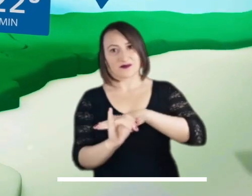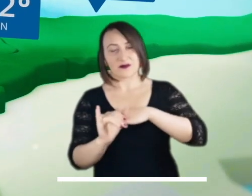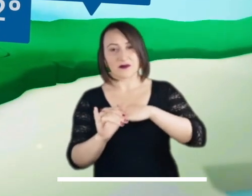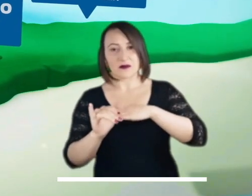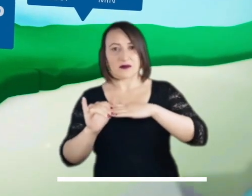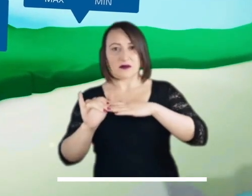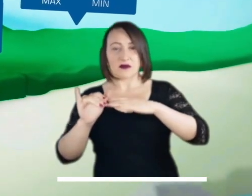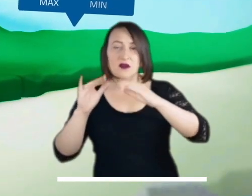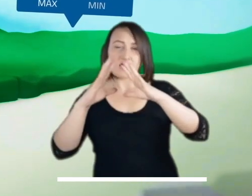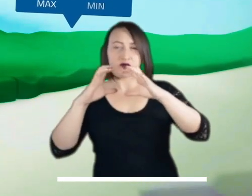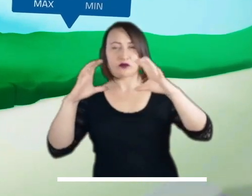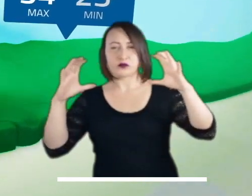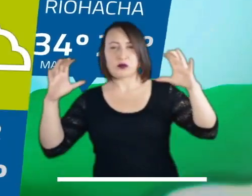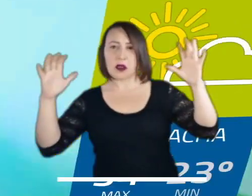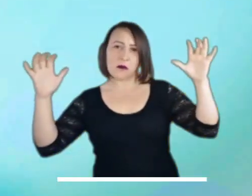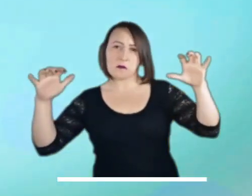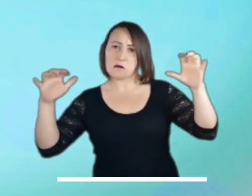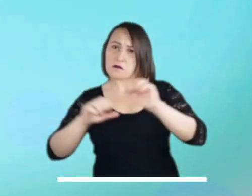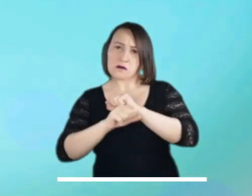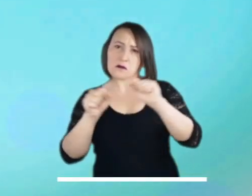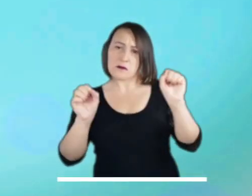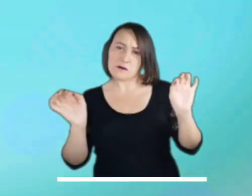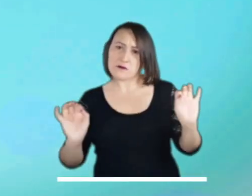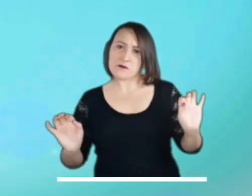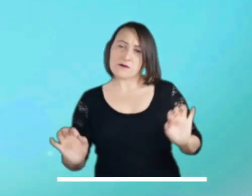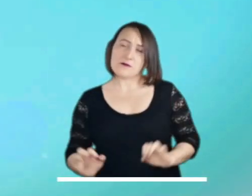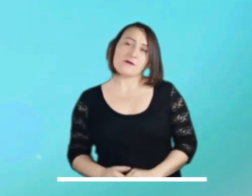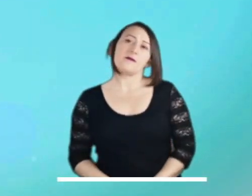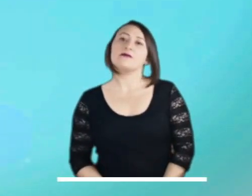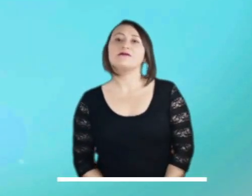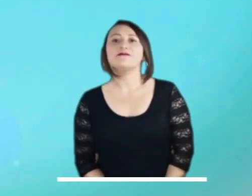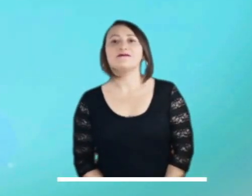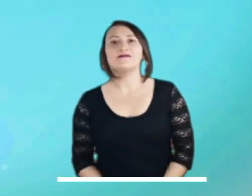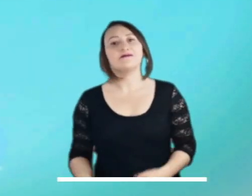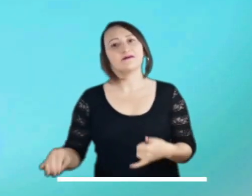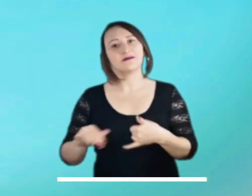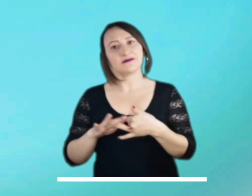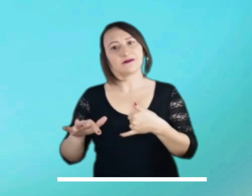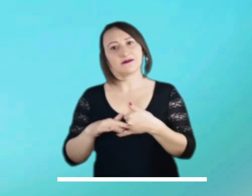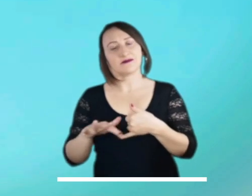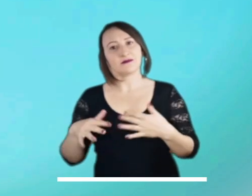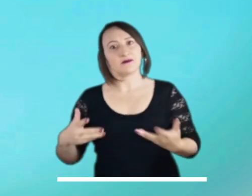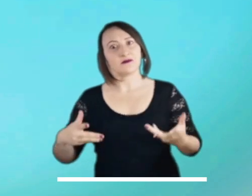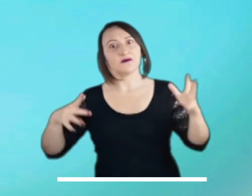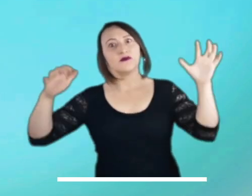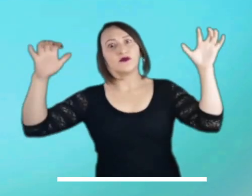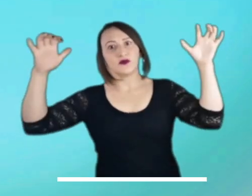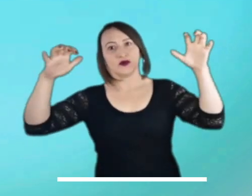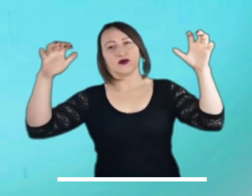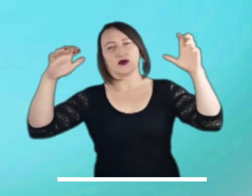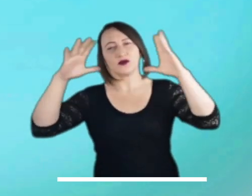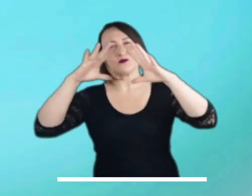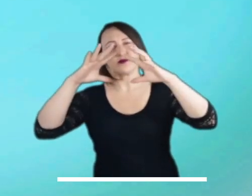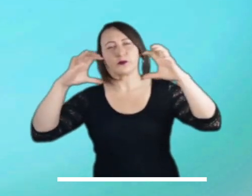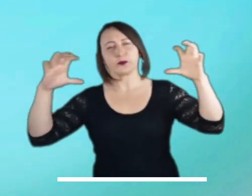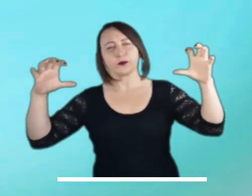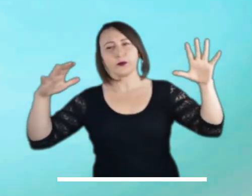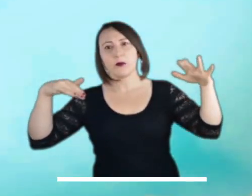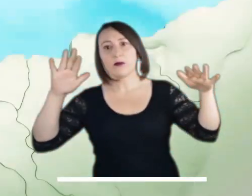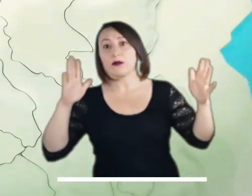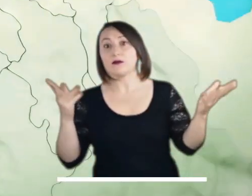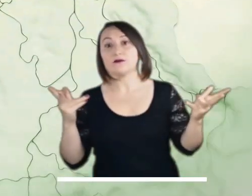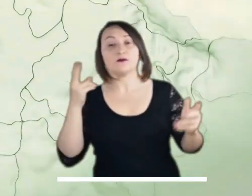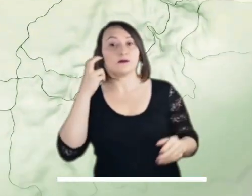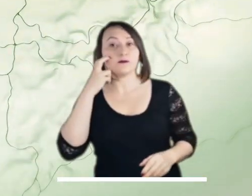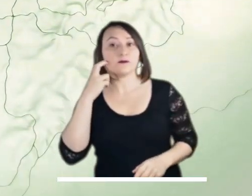Persiste el cielo parcialmente nublado en el archipiélago y no se prevén lluvias durante estas primeras horas del día. En el Pacífico se